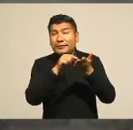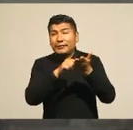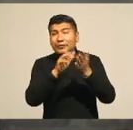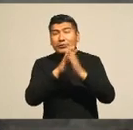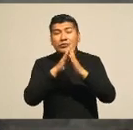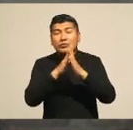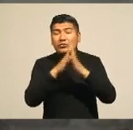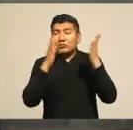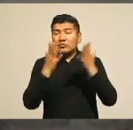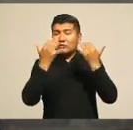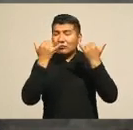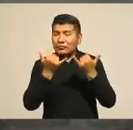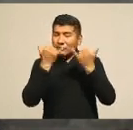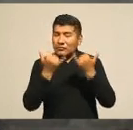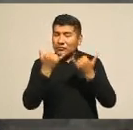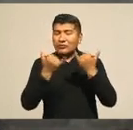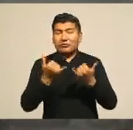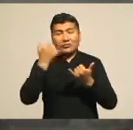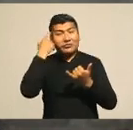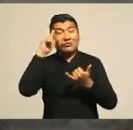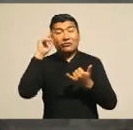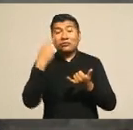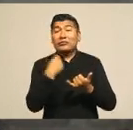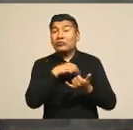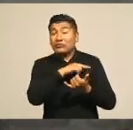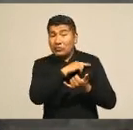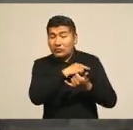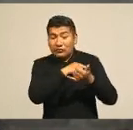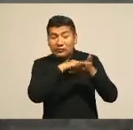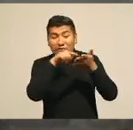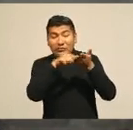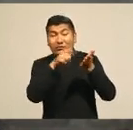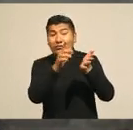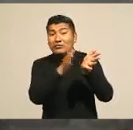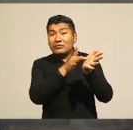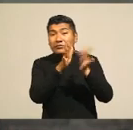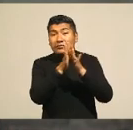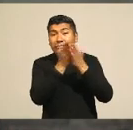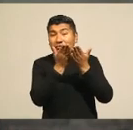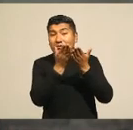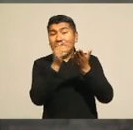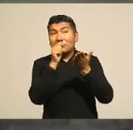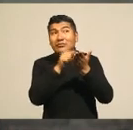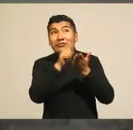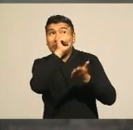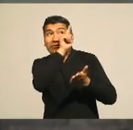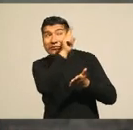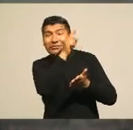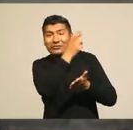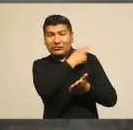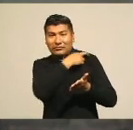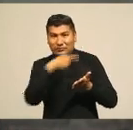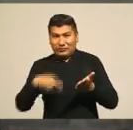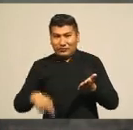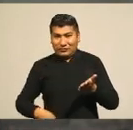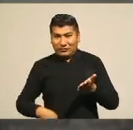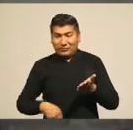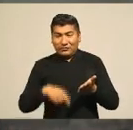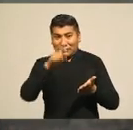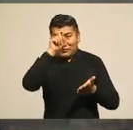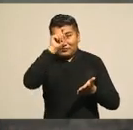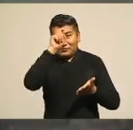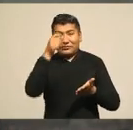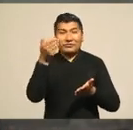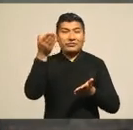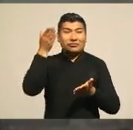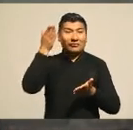actual también para nosotros. Nos habla de ese rey, un rey de Egipto,